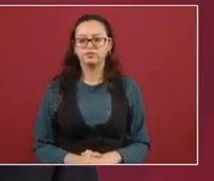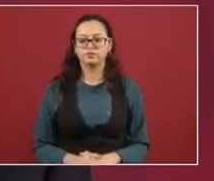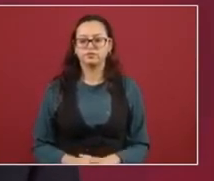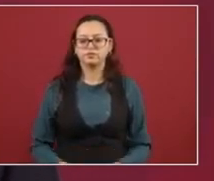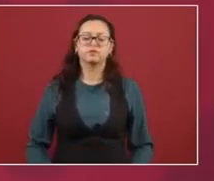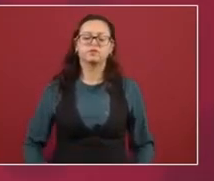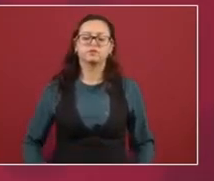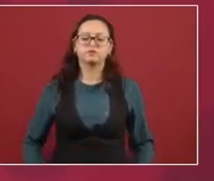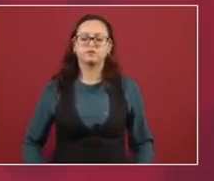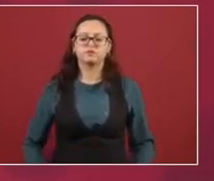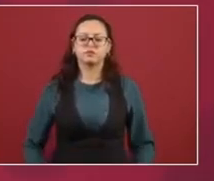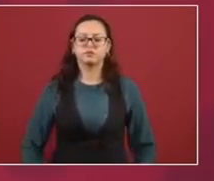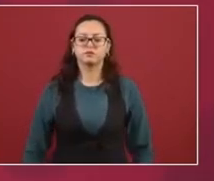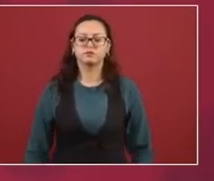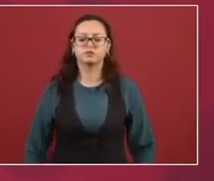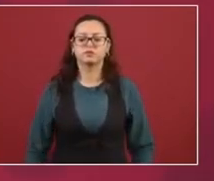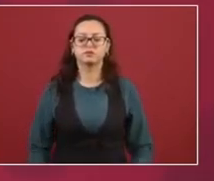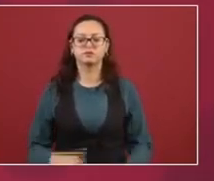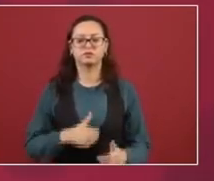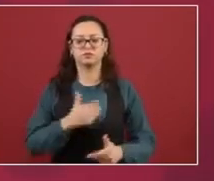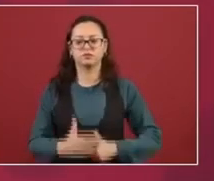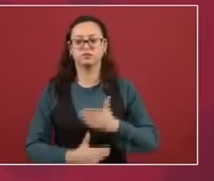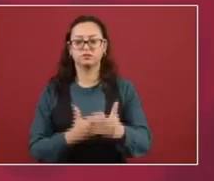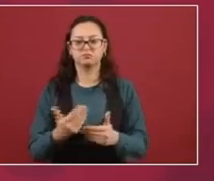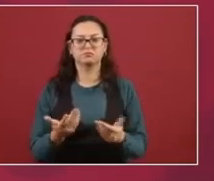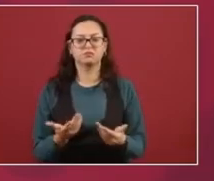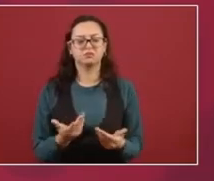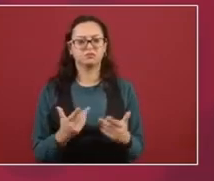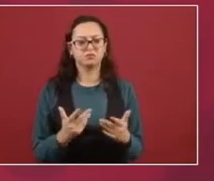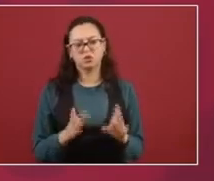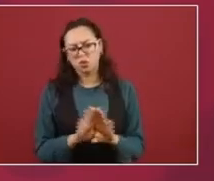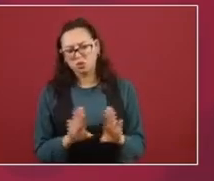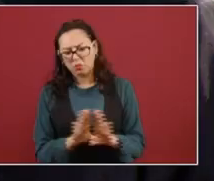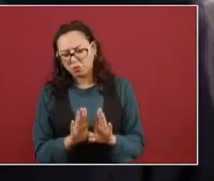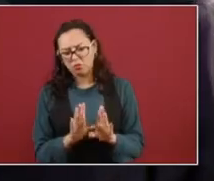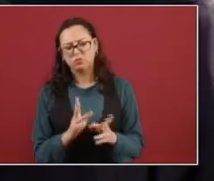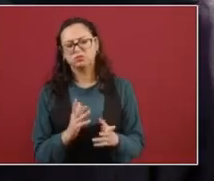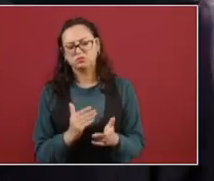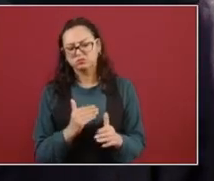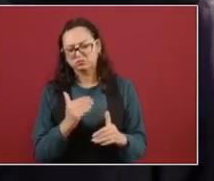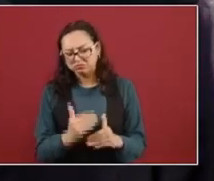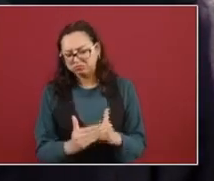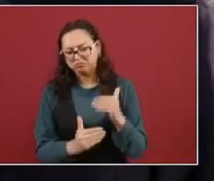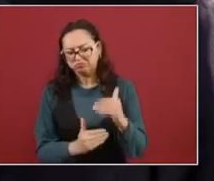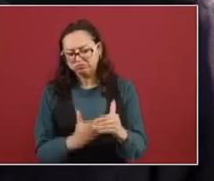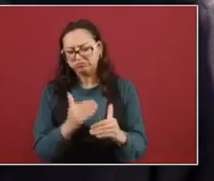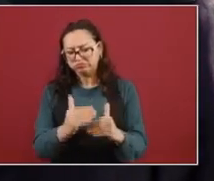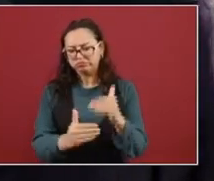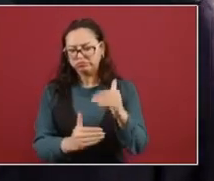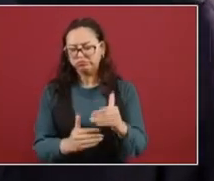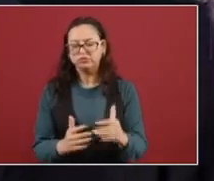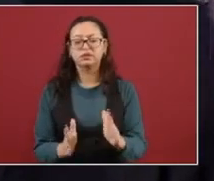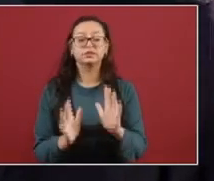se está avanzando. Ya se autorizaron,